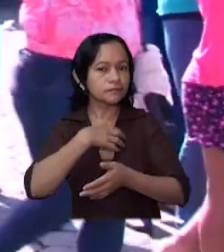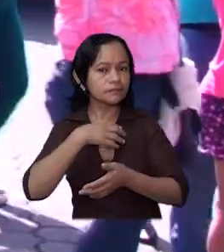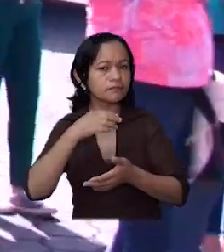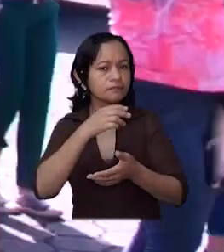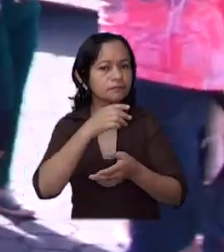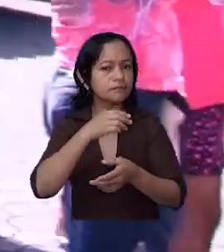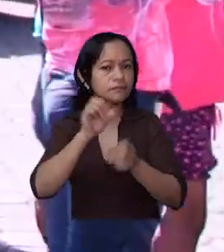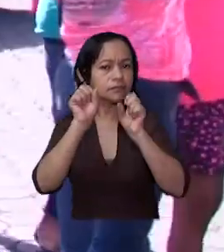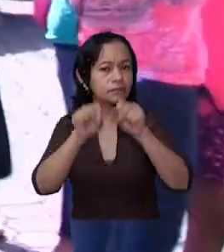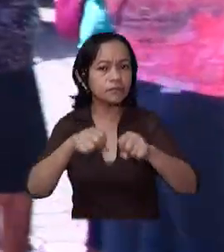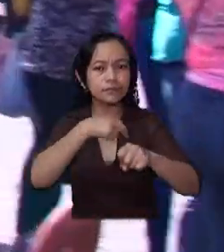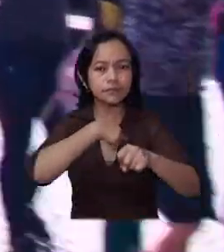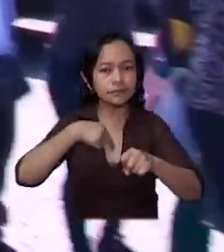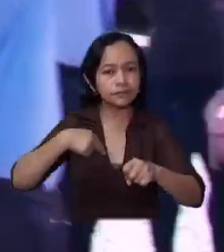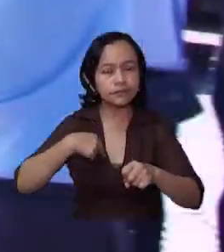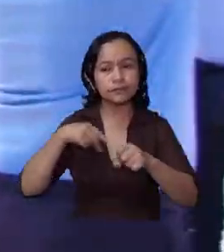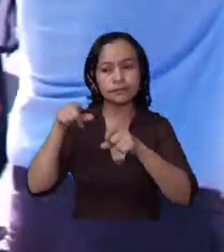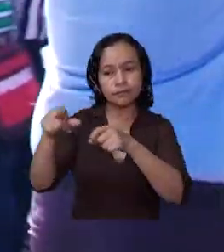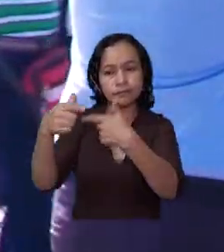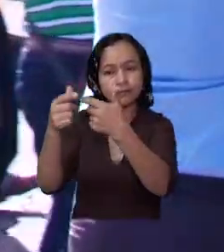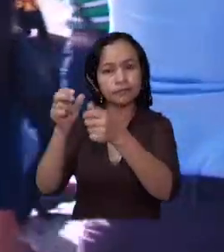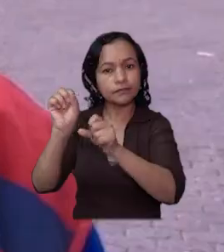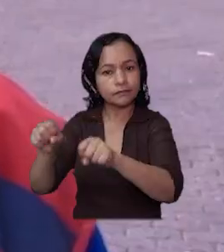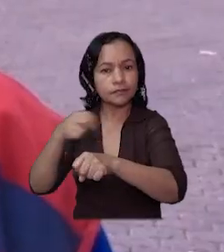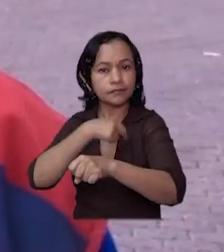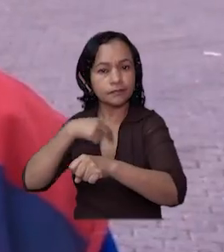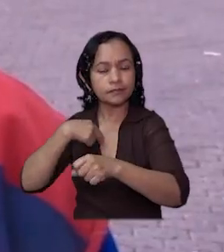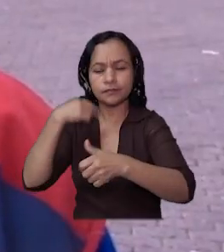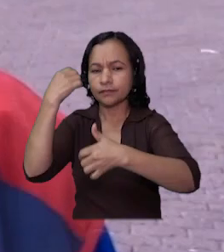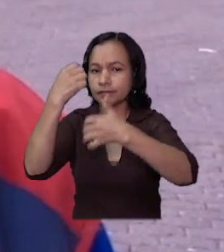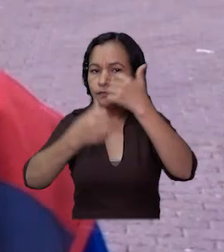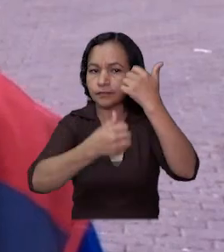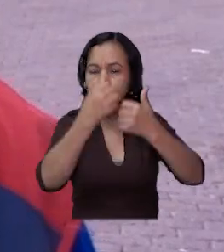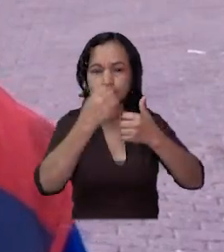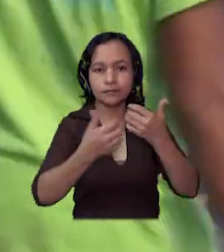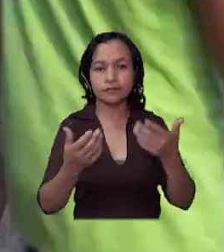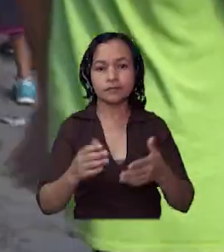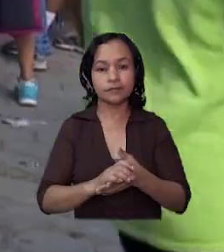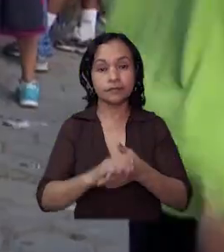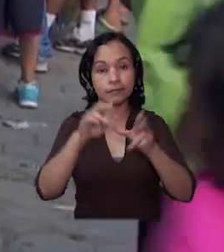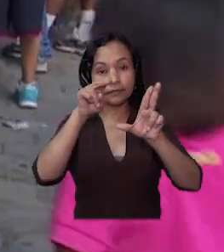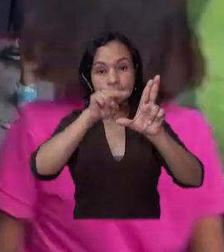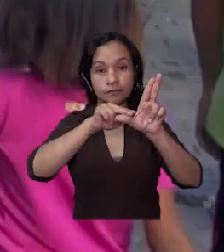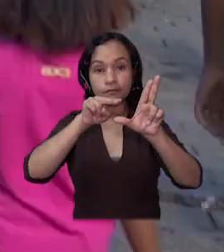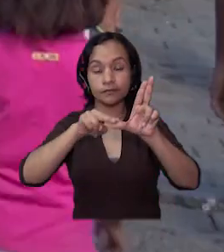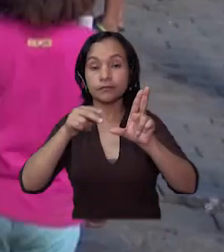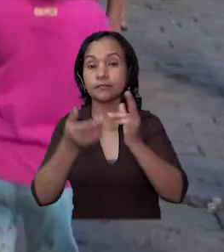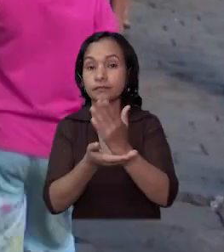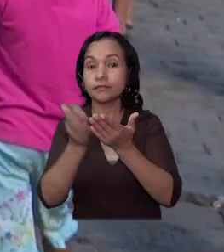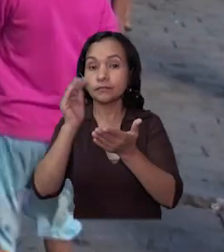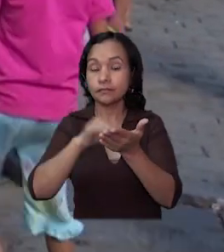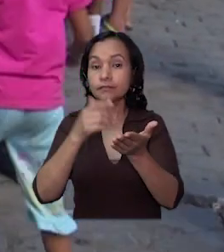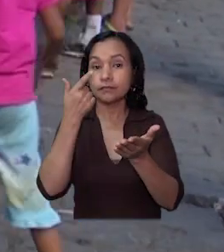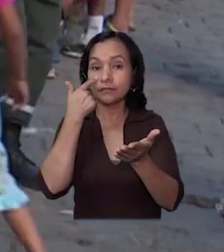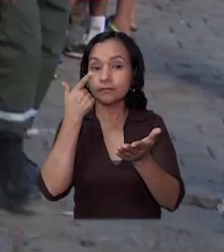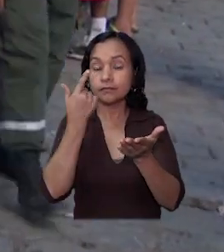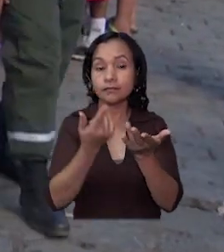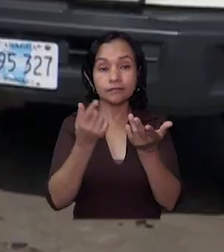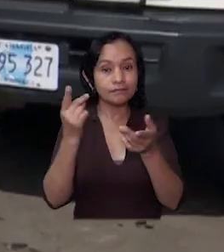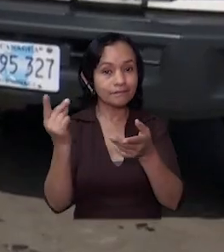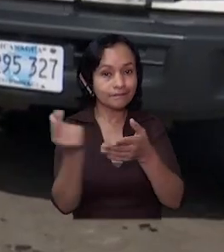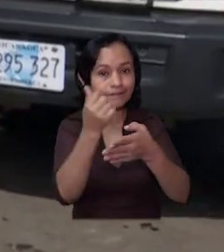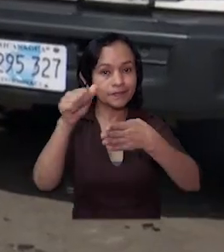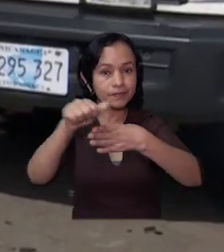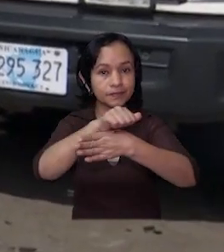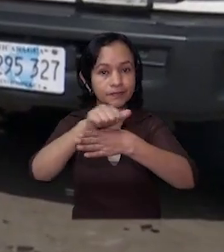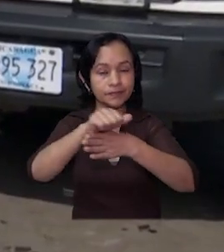lo que podemos hacer, qué es lo que pueden hacer ellos en cualquier situación de emergencia. El SINAPRED puso a prueba una vez más los niveles